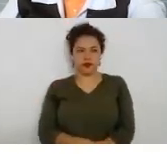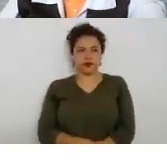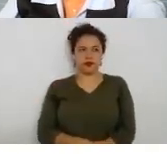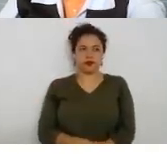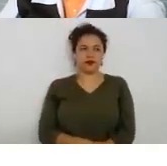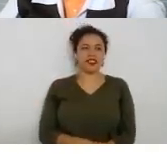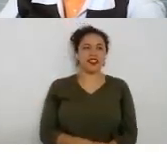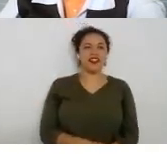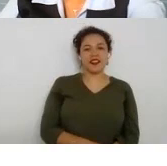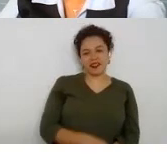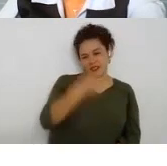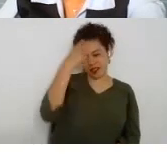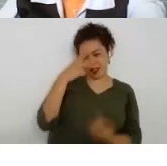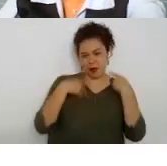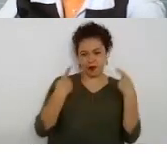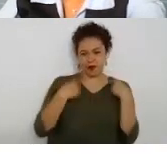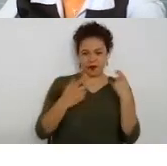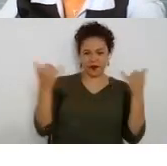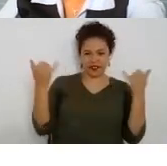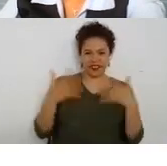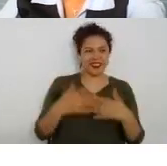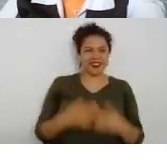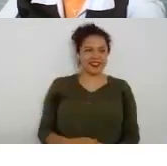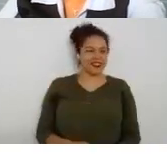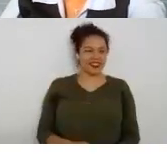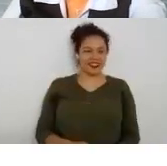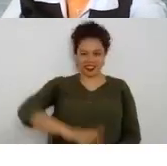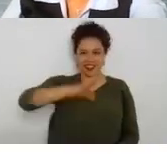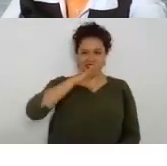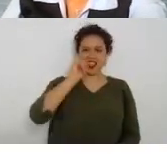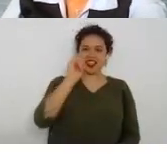muy pesada. ¿Y en qué va a consistir esto?